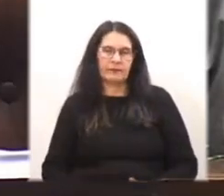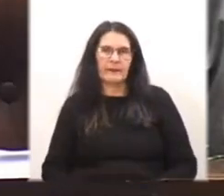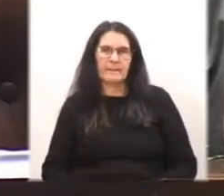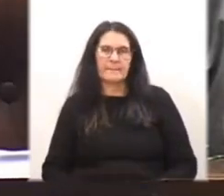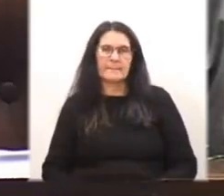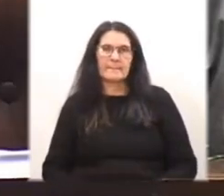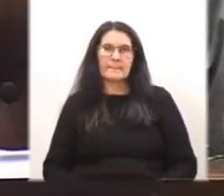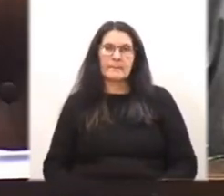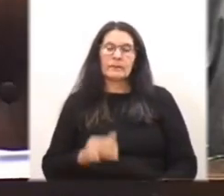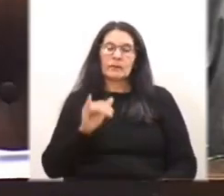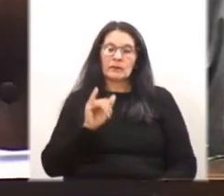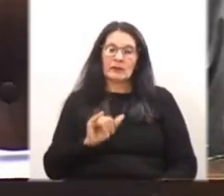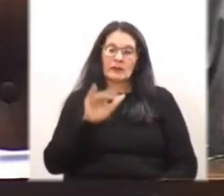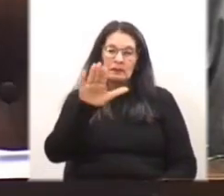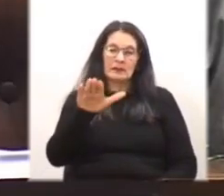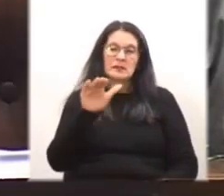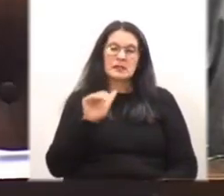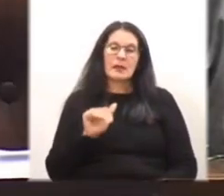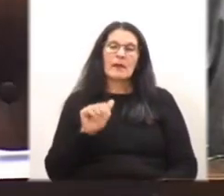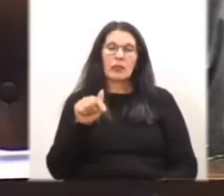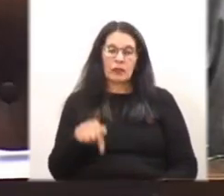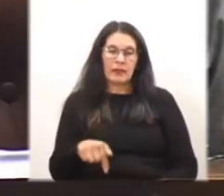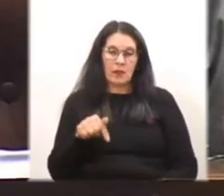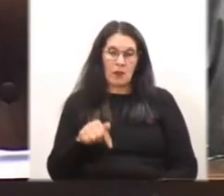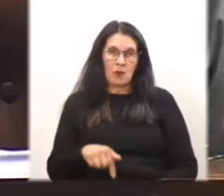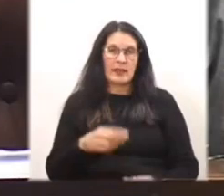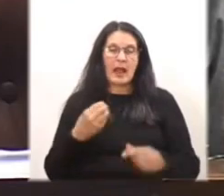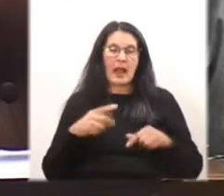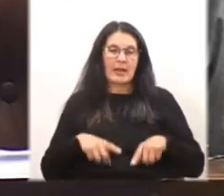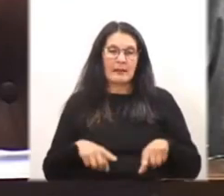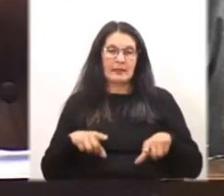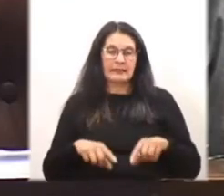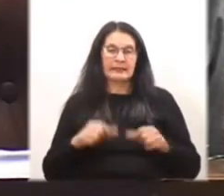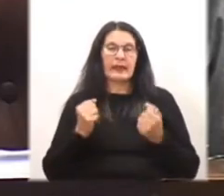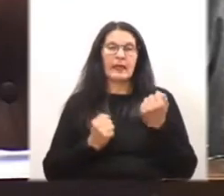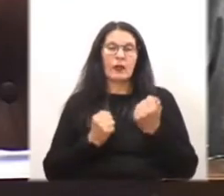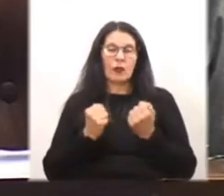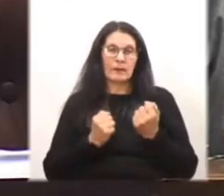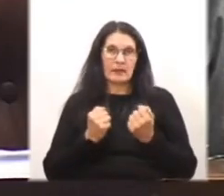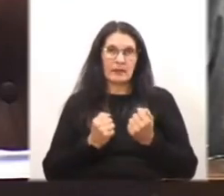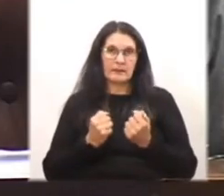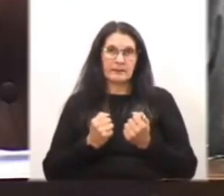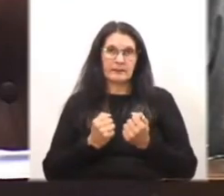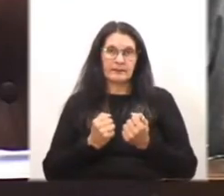Y la convocatoria, señor presidente, a la ministra de Economía